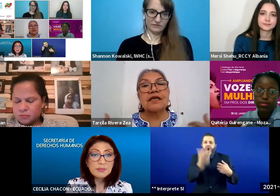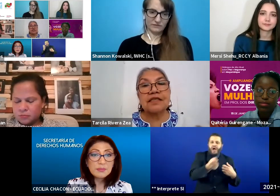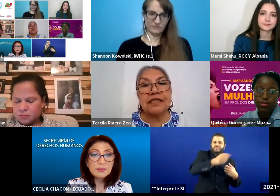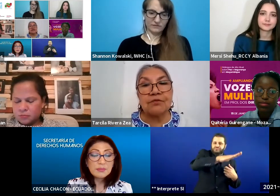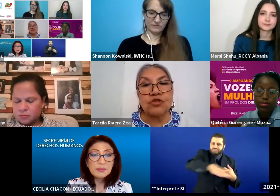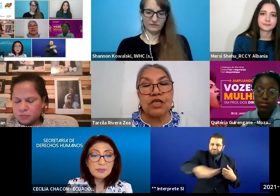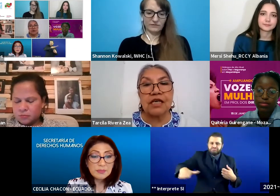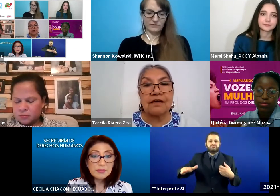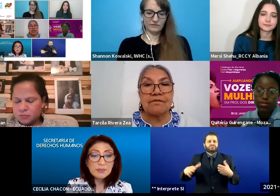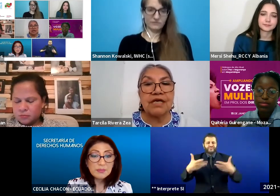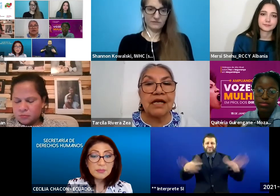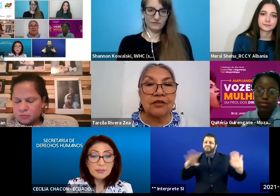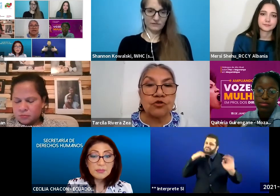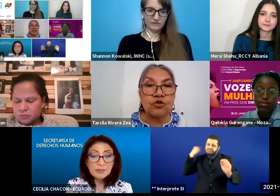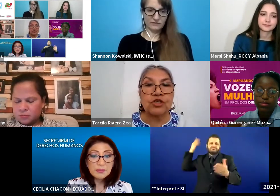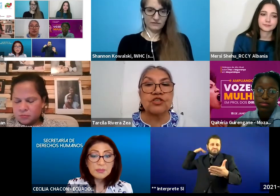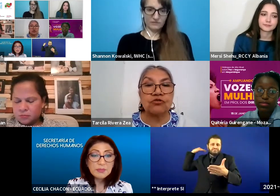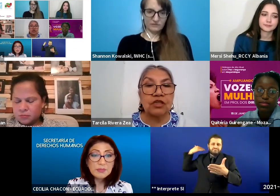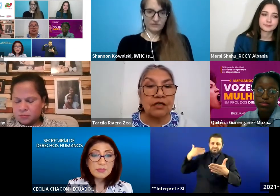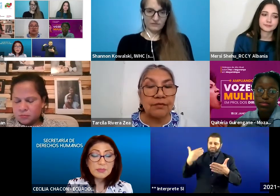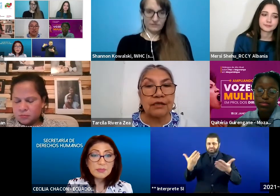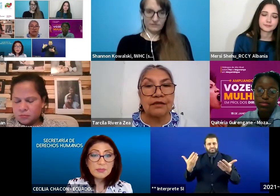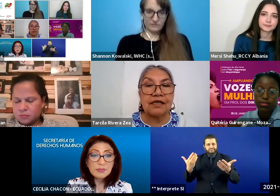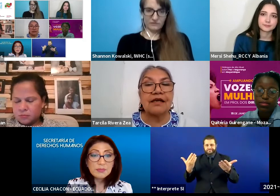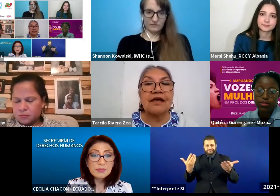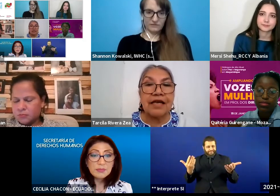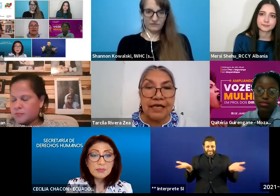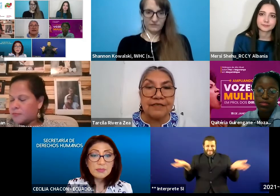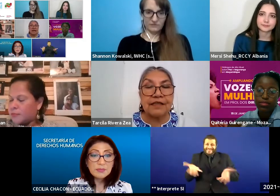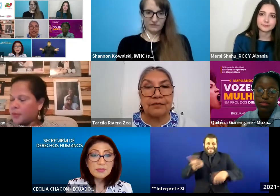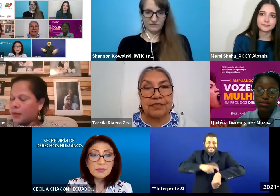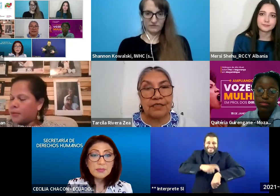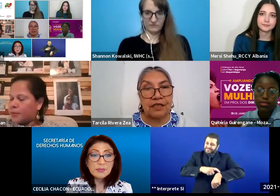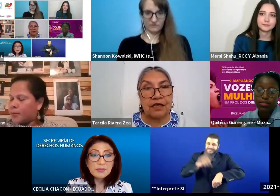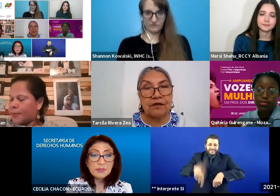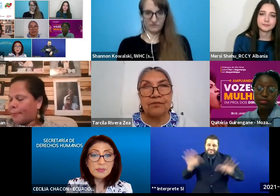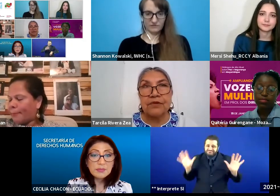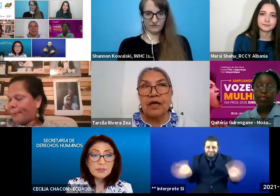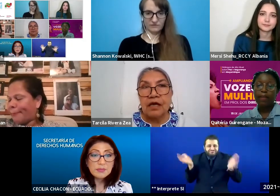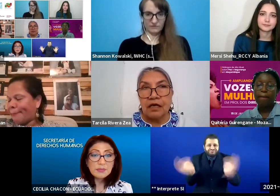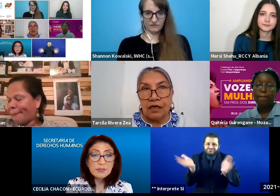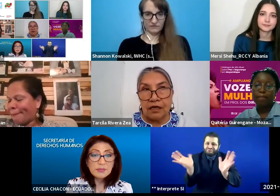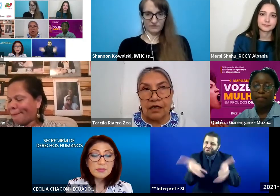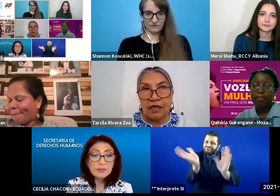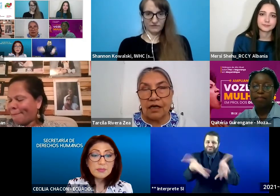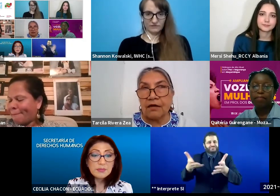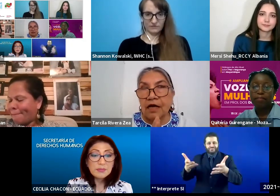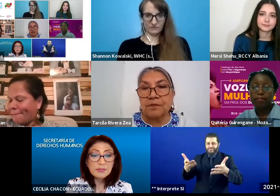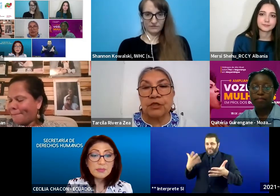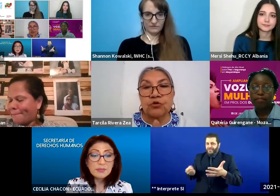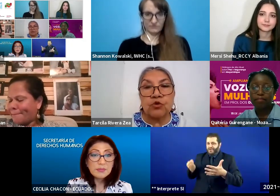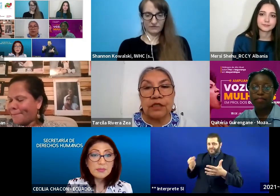Entonces, tenemos que mirarnos horizontalmente en esa diversidad.